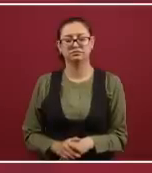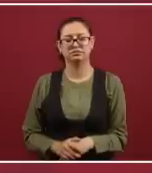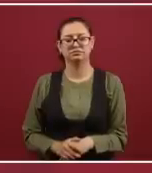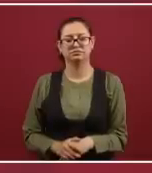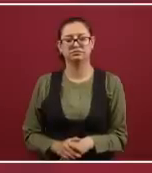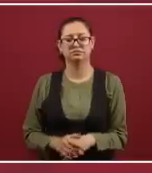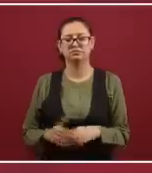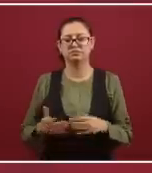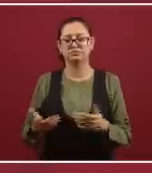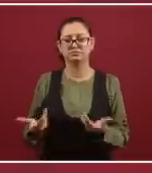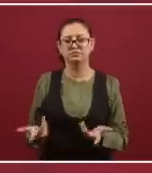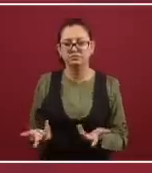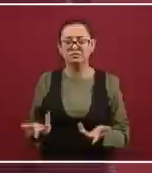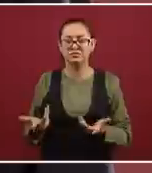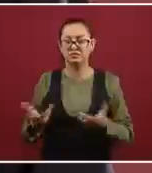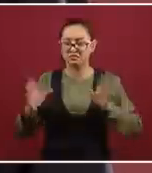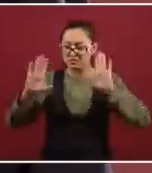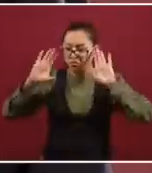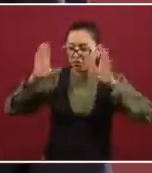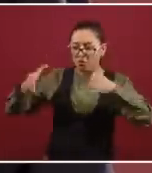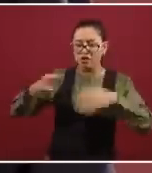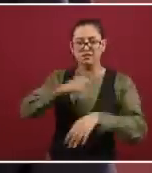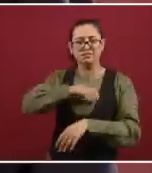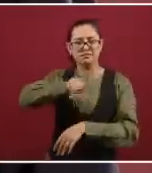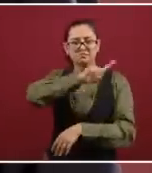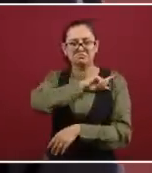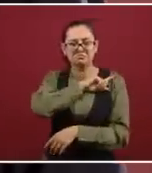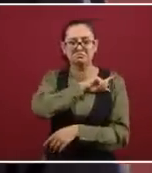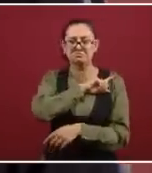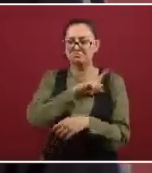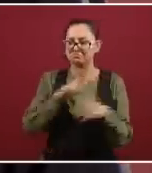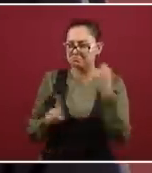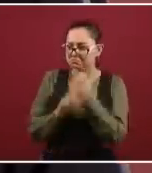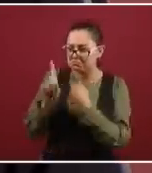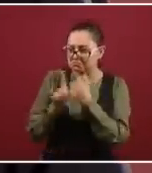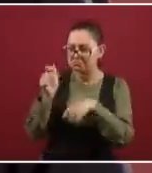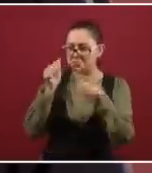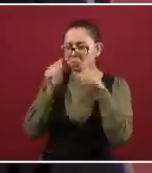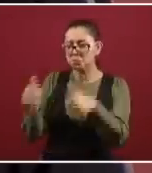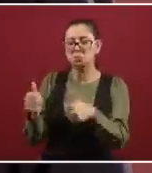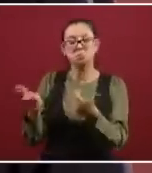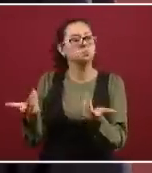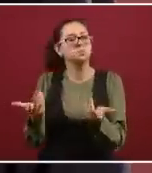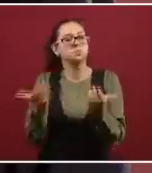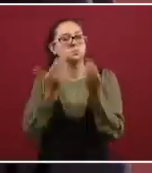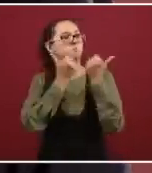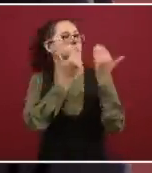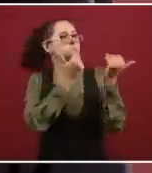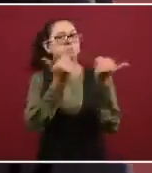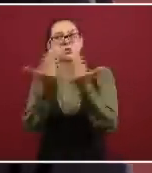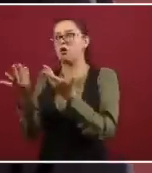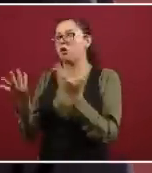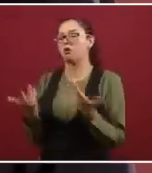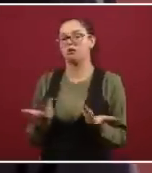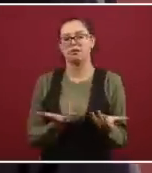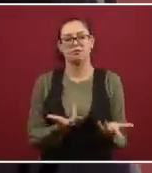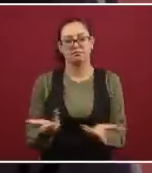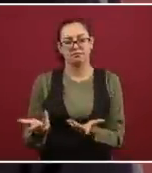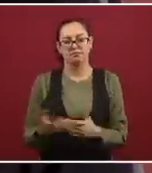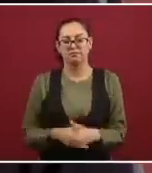la visión de salud este problema. Y